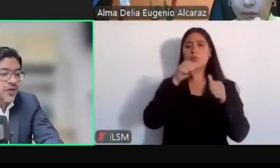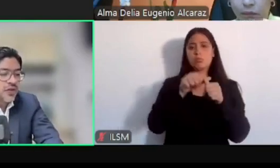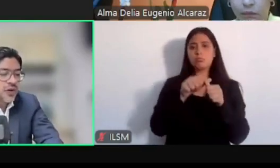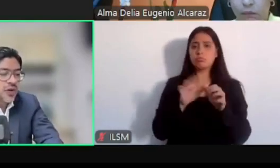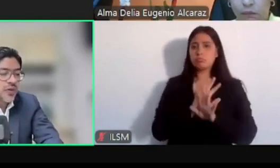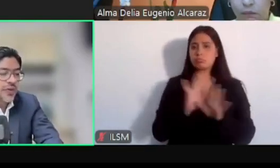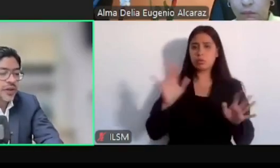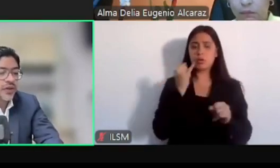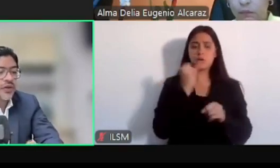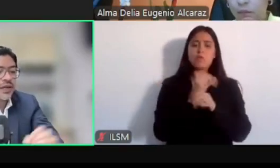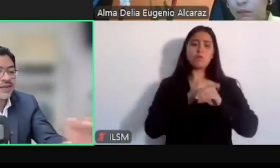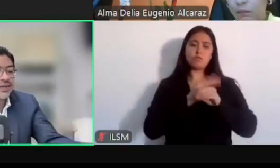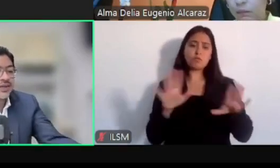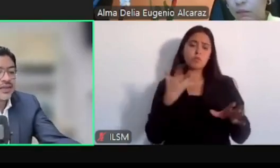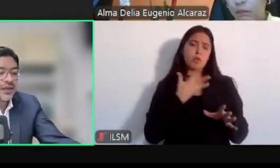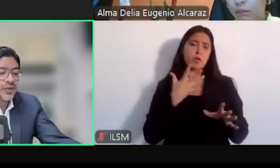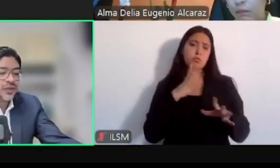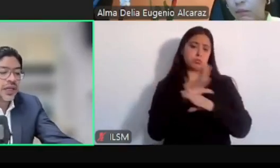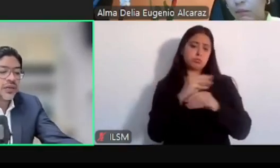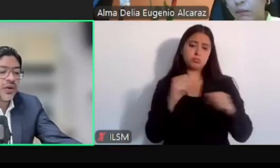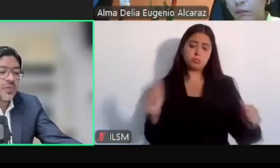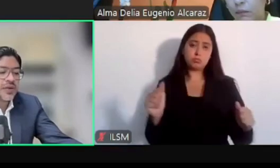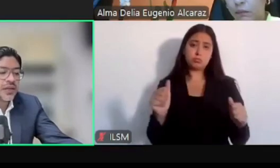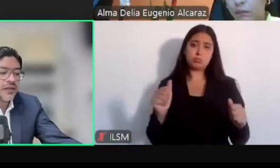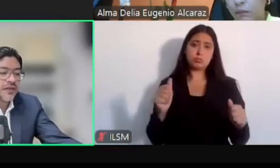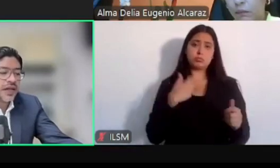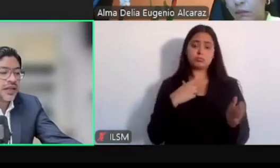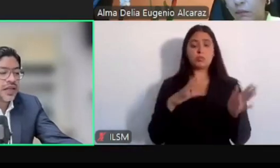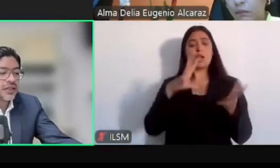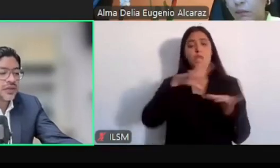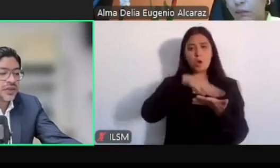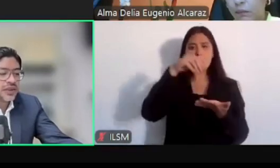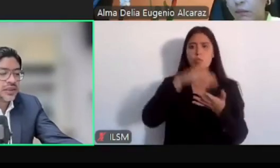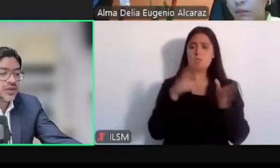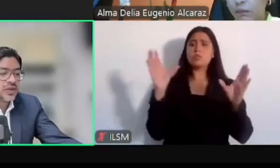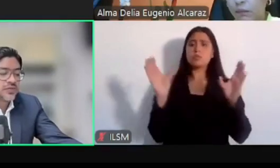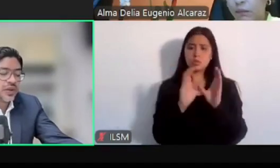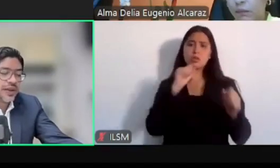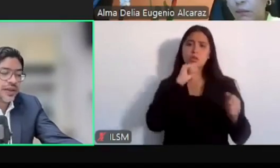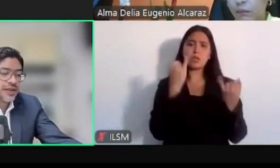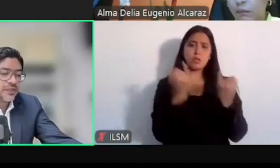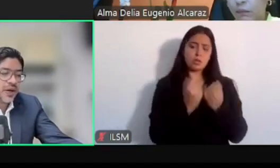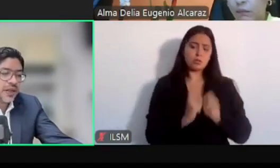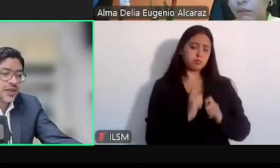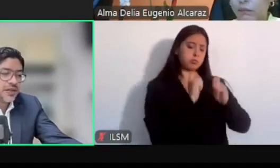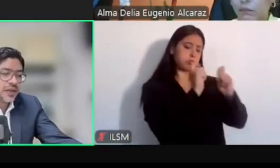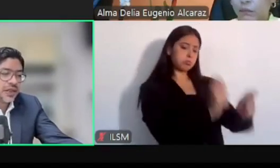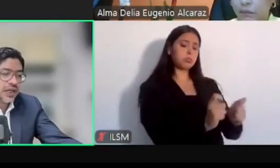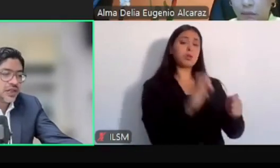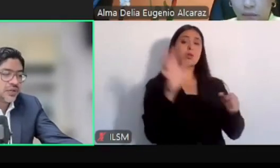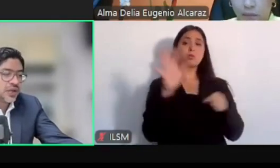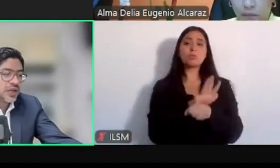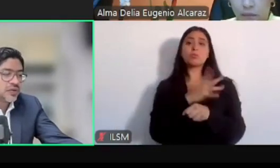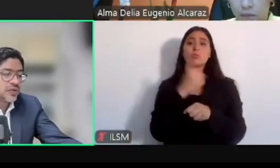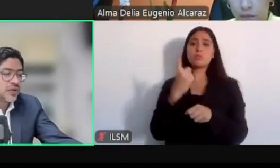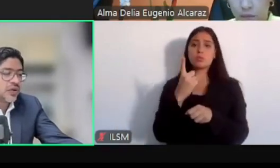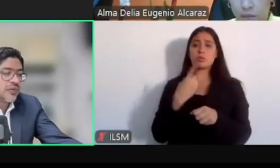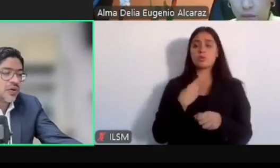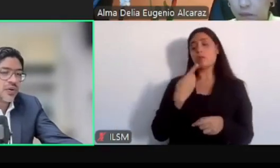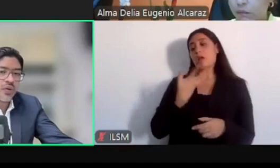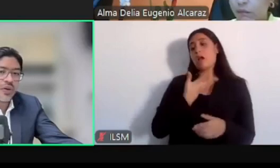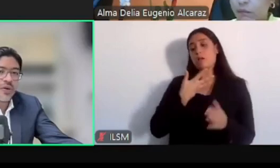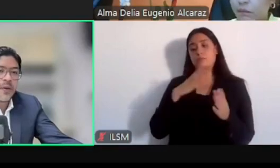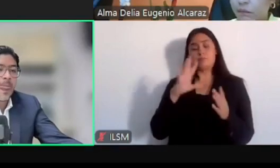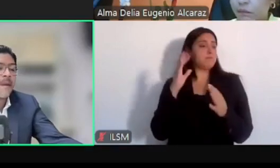informó sobre el cumplimiento dado a la sentencia adjuntando en copia certificada las constancias correspondientes Por ende se ordena el archivo del asunto